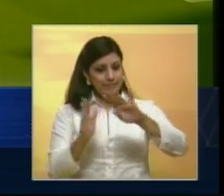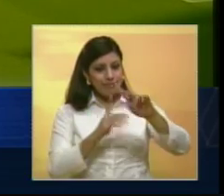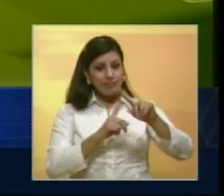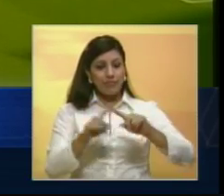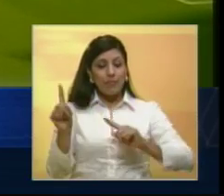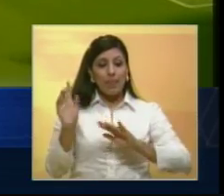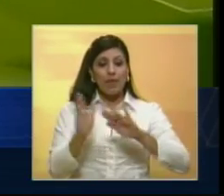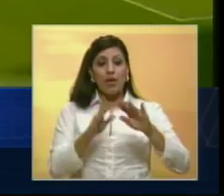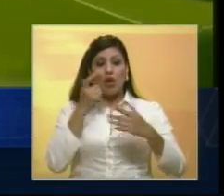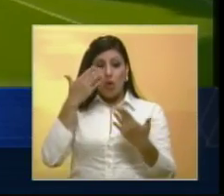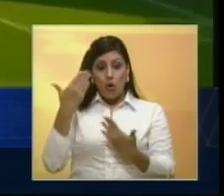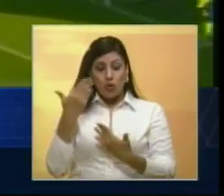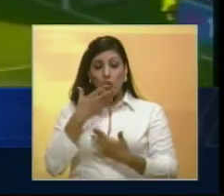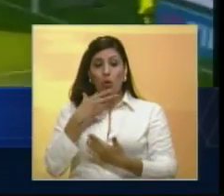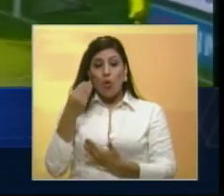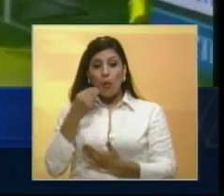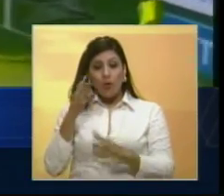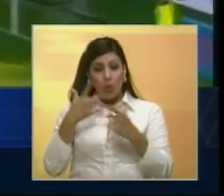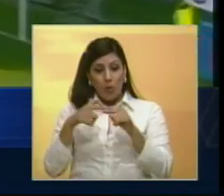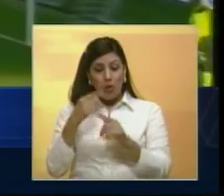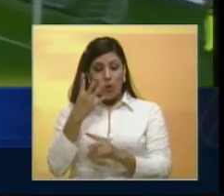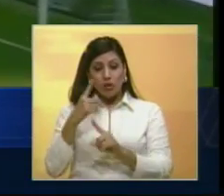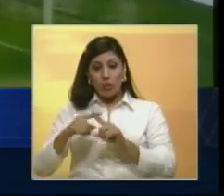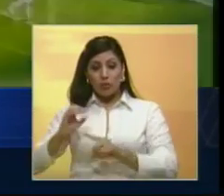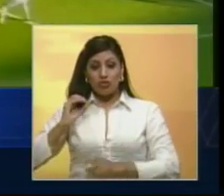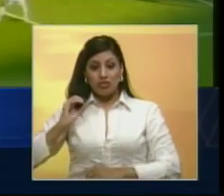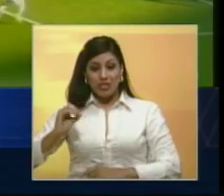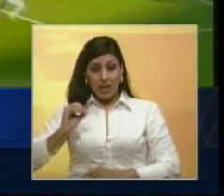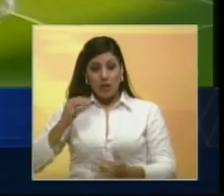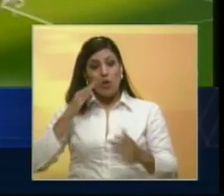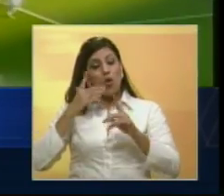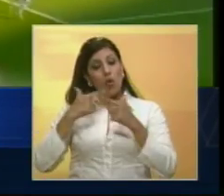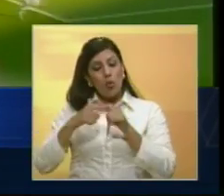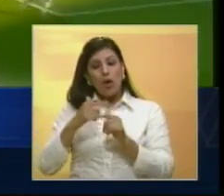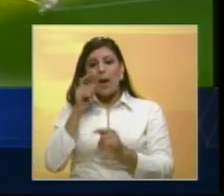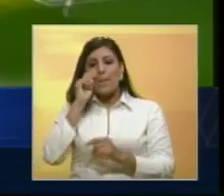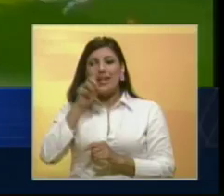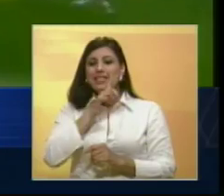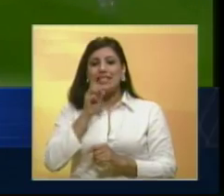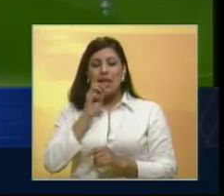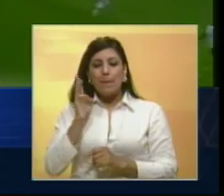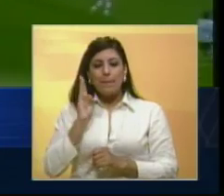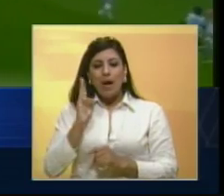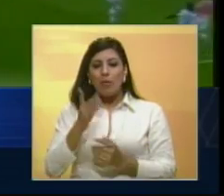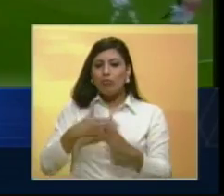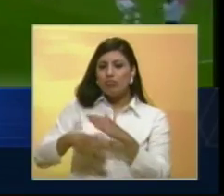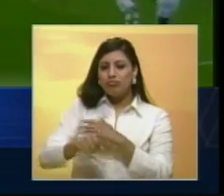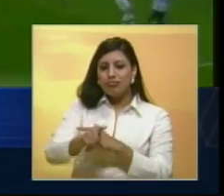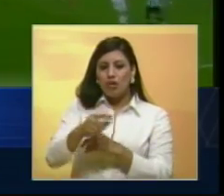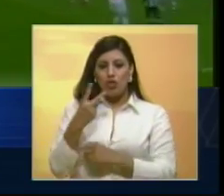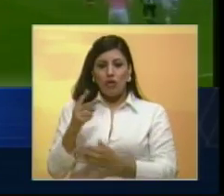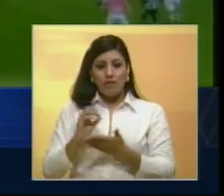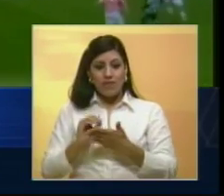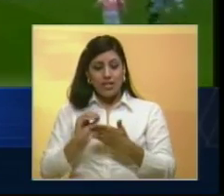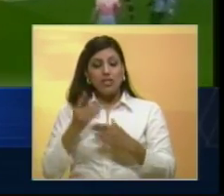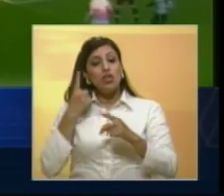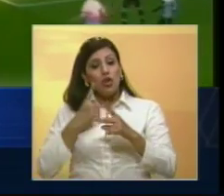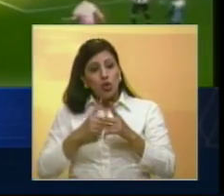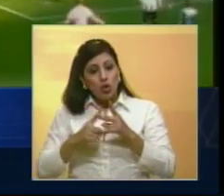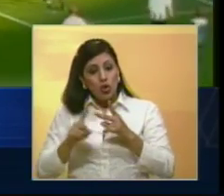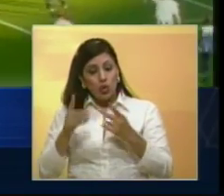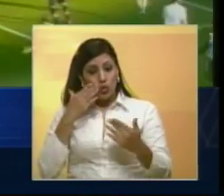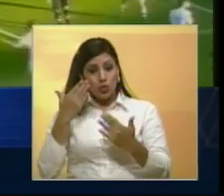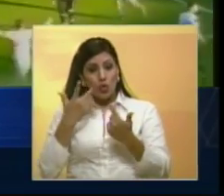Por su parte, la Juventus también goleó a Udinese 4-0. Paulo Dybala fue el héroe en el estadio Friuli con par de tantos. Por la Juve también